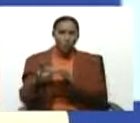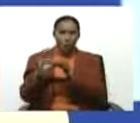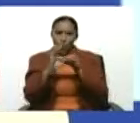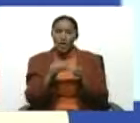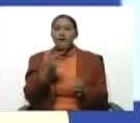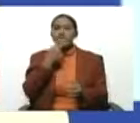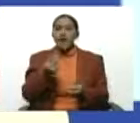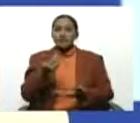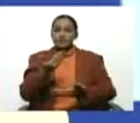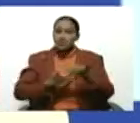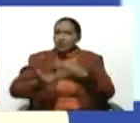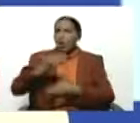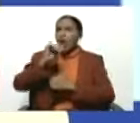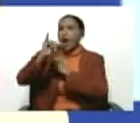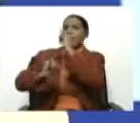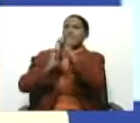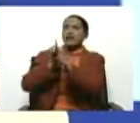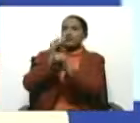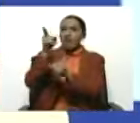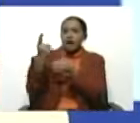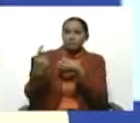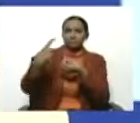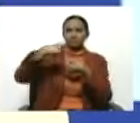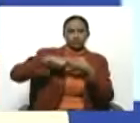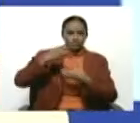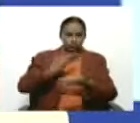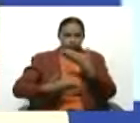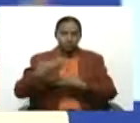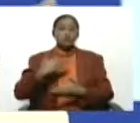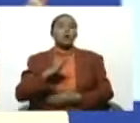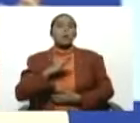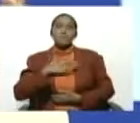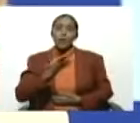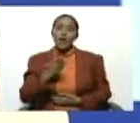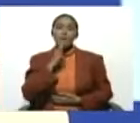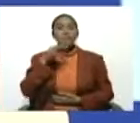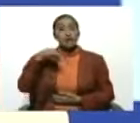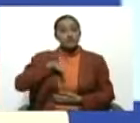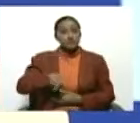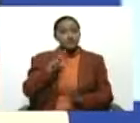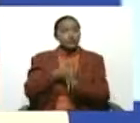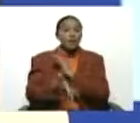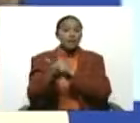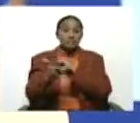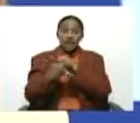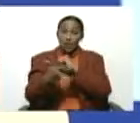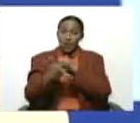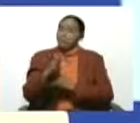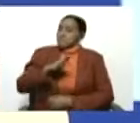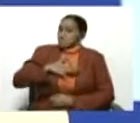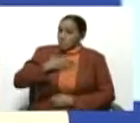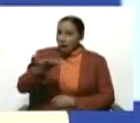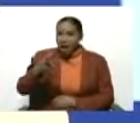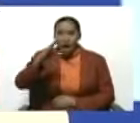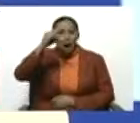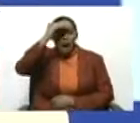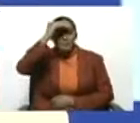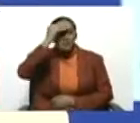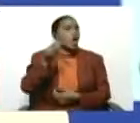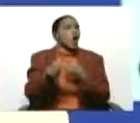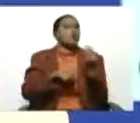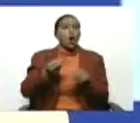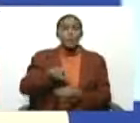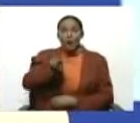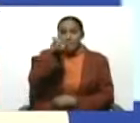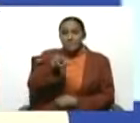tiempo tú puedes comenzar a beneficiarte de la tecnología que viene puedes aprender de lo que otros